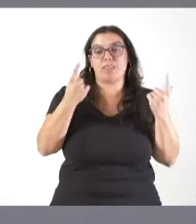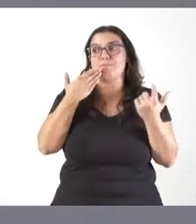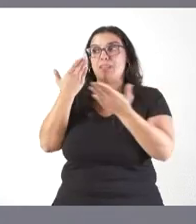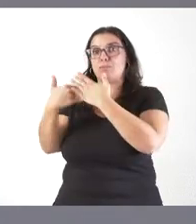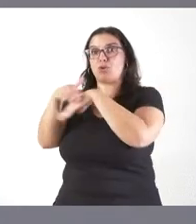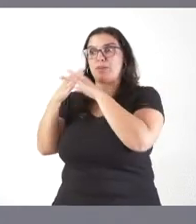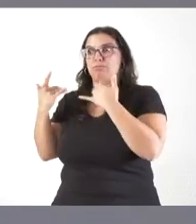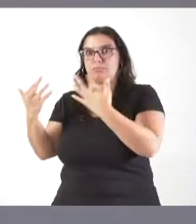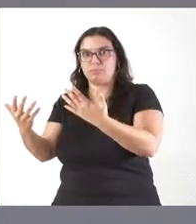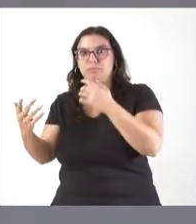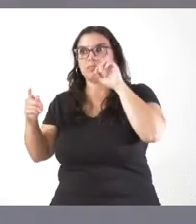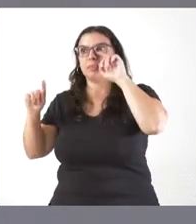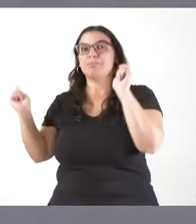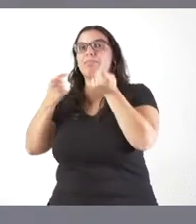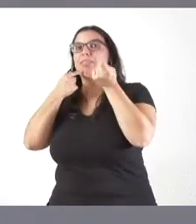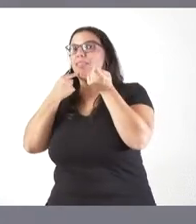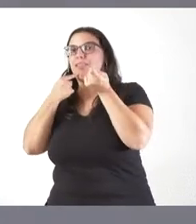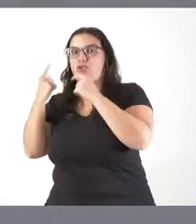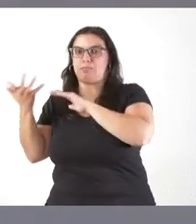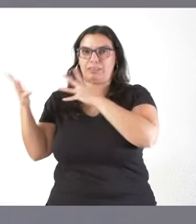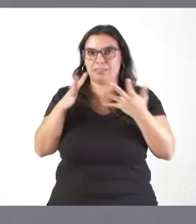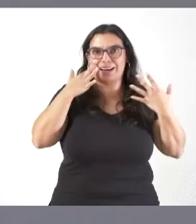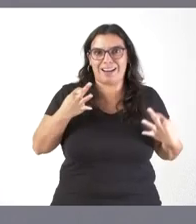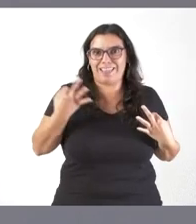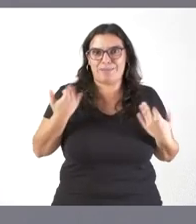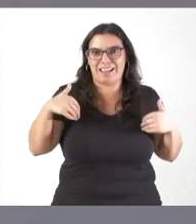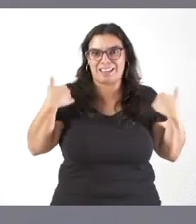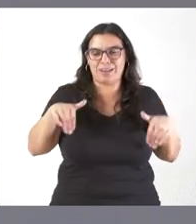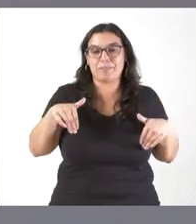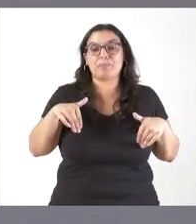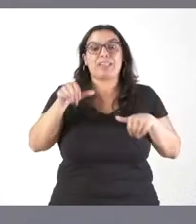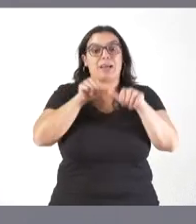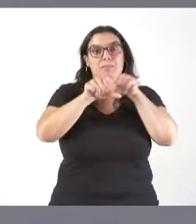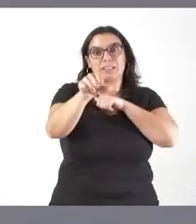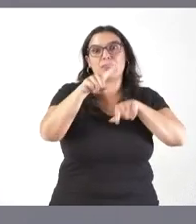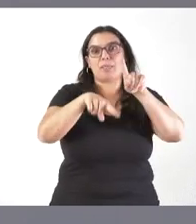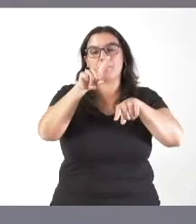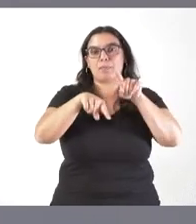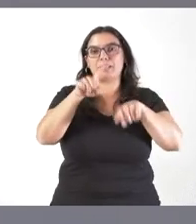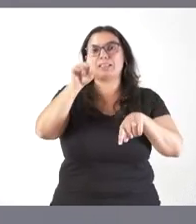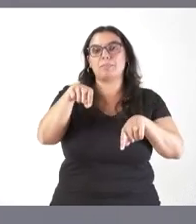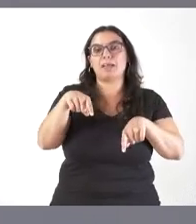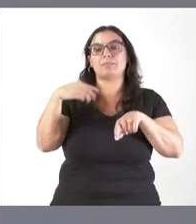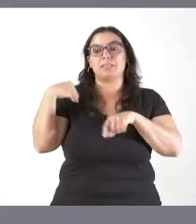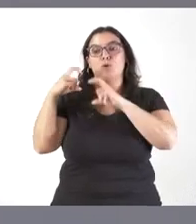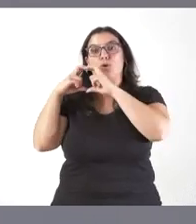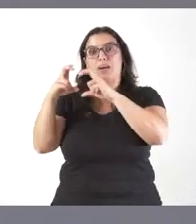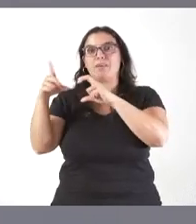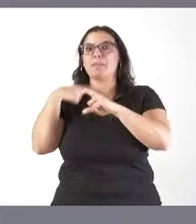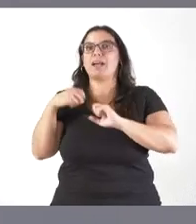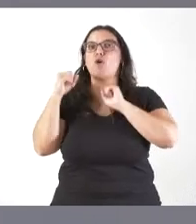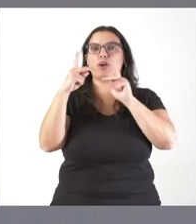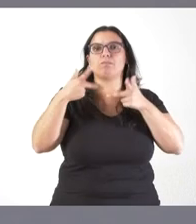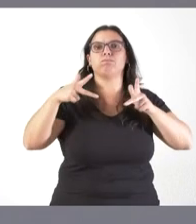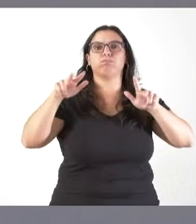que este anuncio se convierte en una realidad lo antes posible y a partir de ahí también dependerá del momento en el que renfe pues de lo que hay